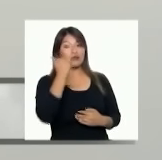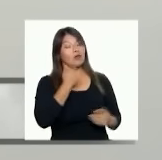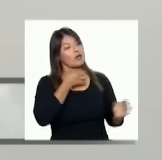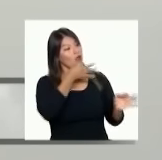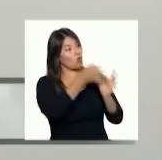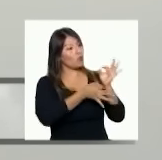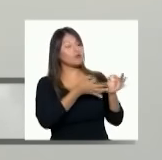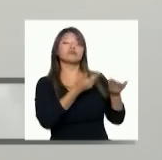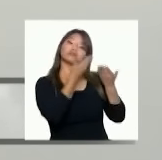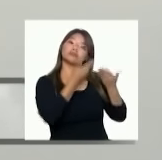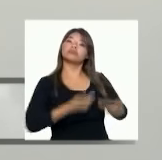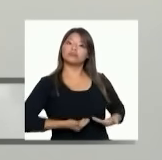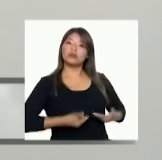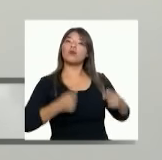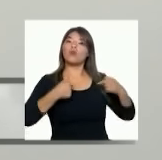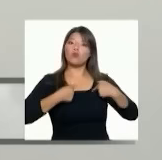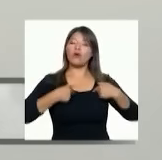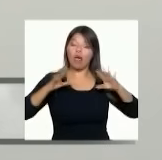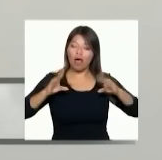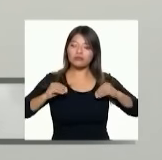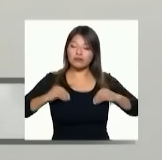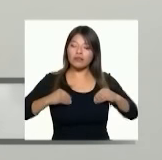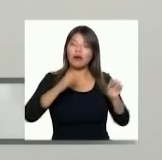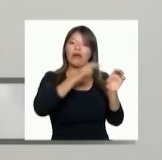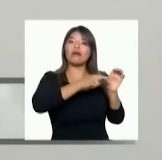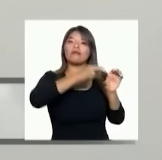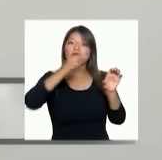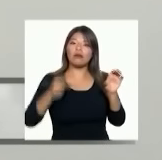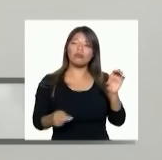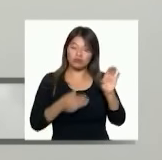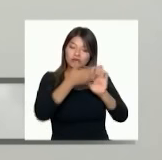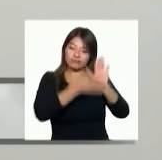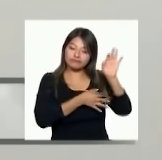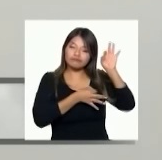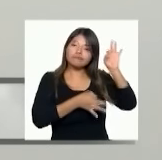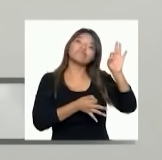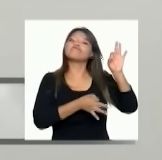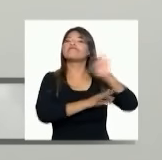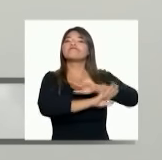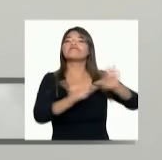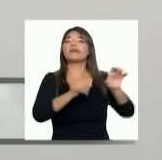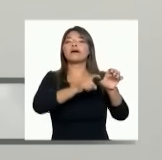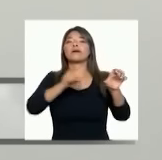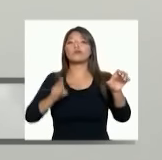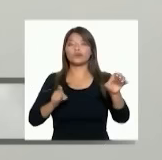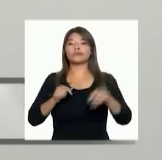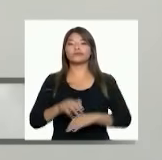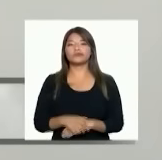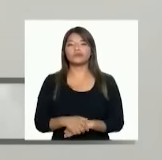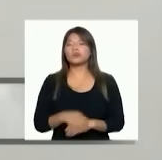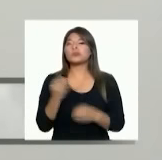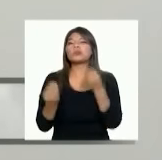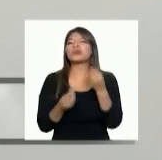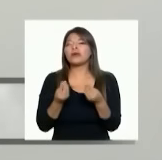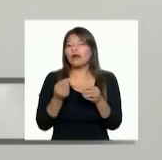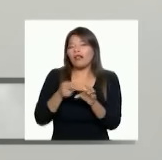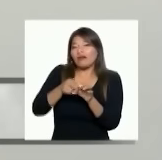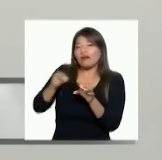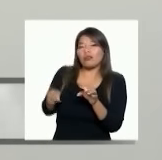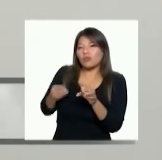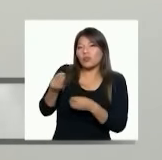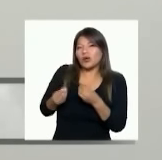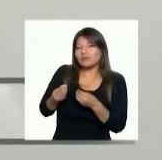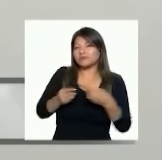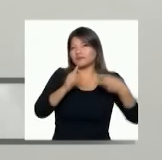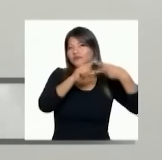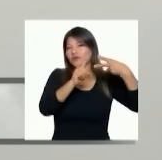y ha sido incontrolable, pues. Por más que luego lo ha tratado de amenguar, es evidente. Por más que le quiera echar la culpa a Vizcarra. Olvíde.